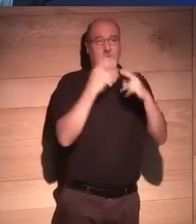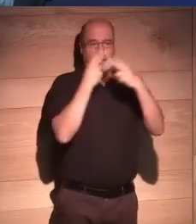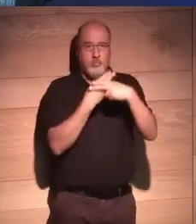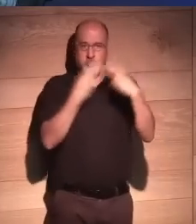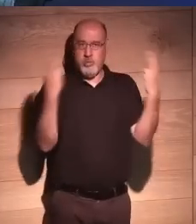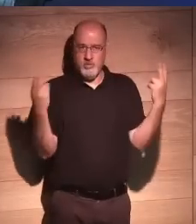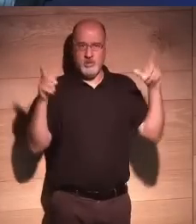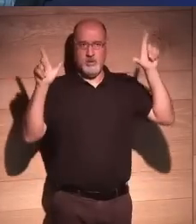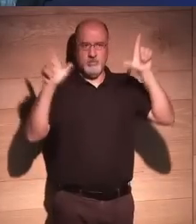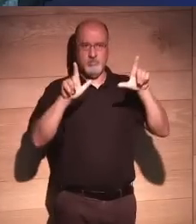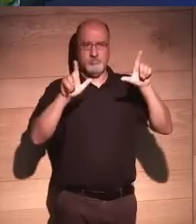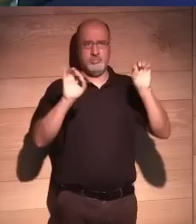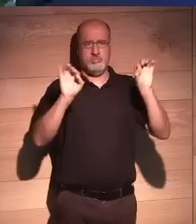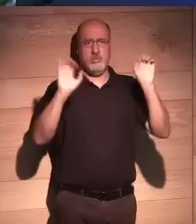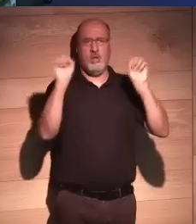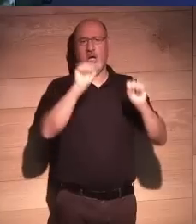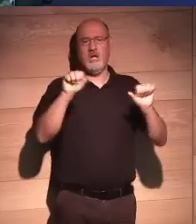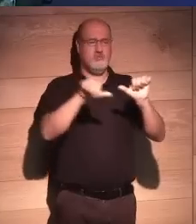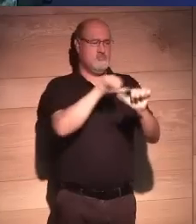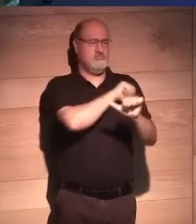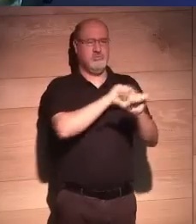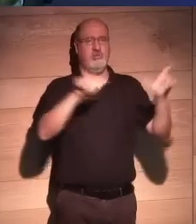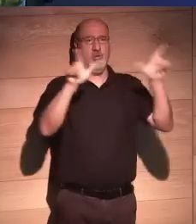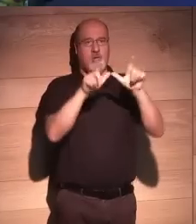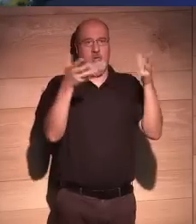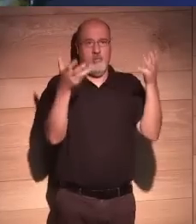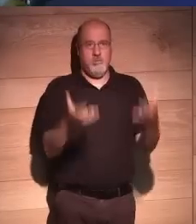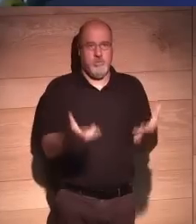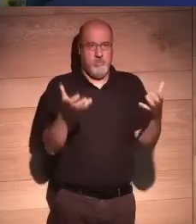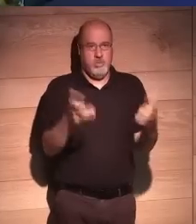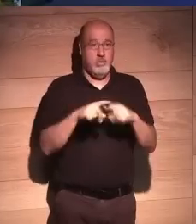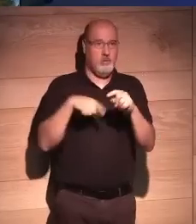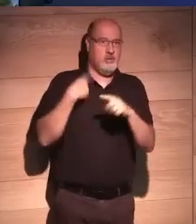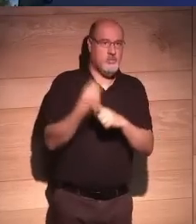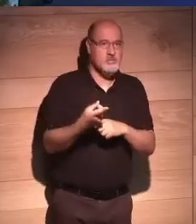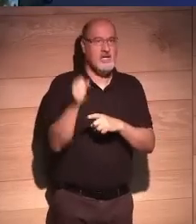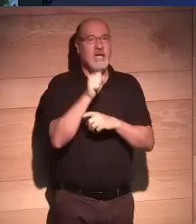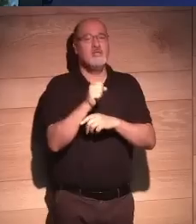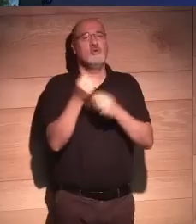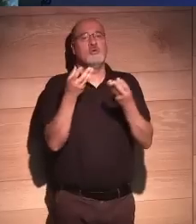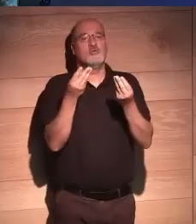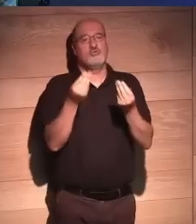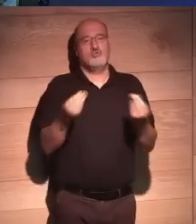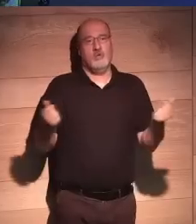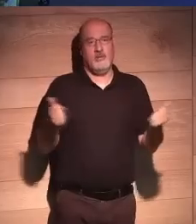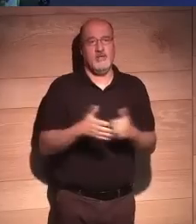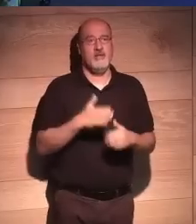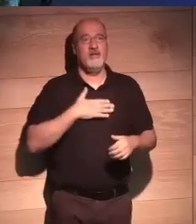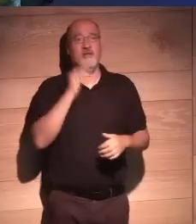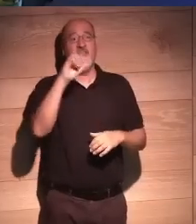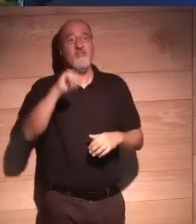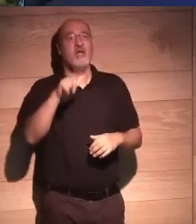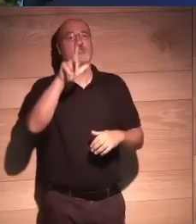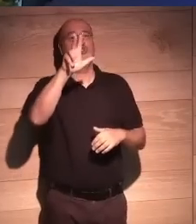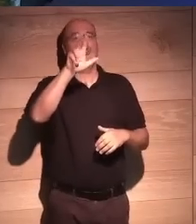pública. Hemos tenido años de plomo, esto lo sabemos todos, y años más suaves. Y hay que valorar también los años de Fran Llorente al frente, de los informativos de